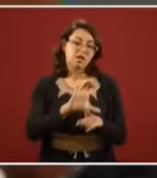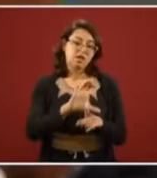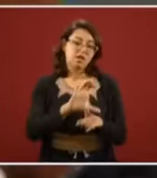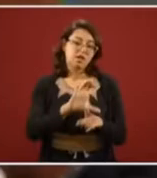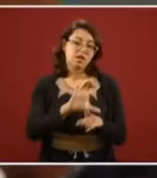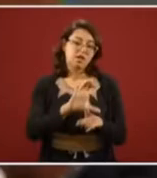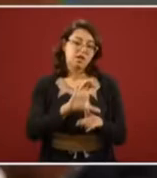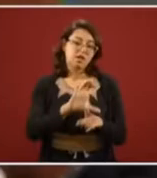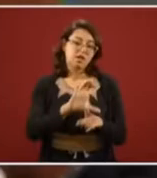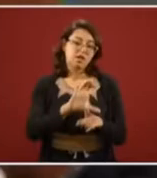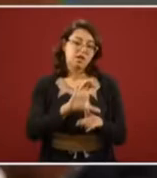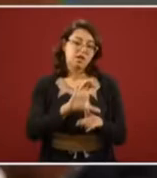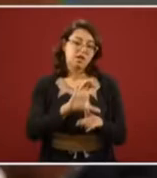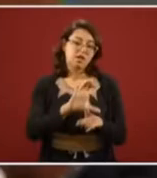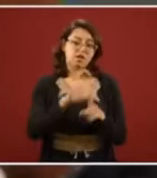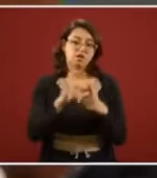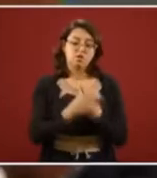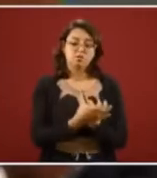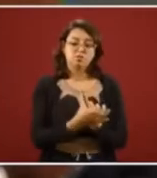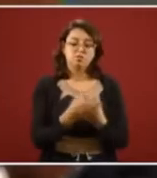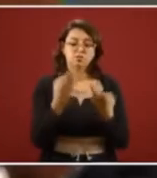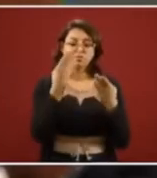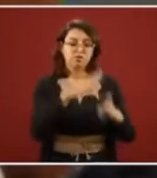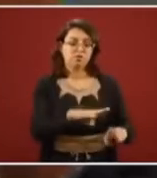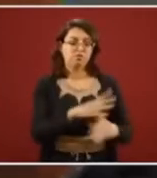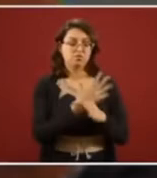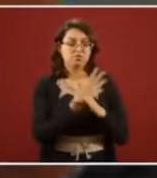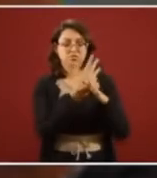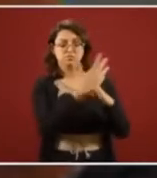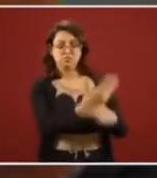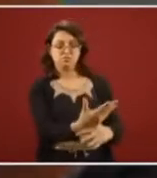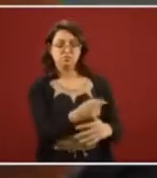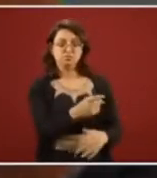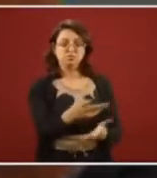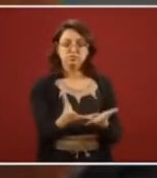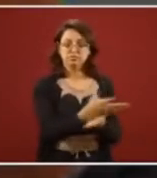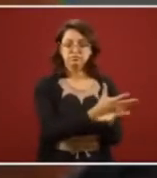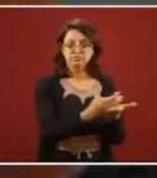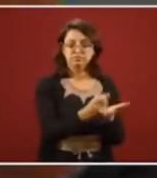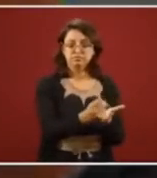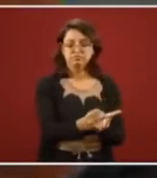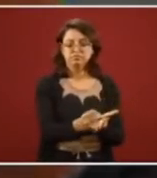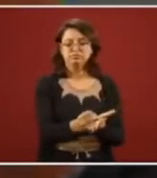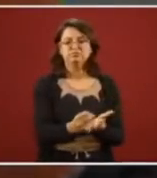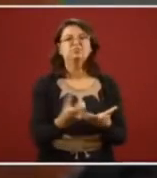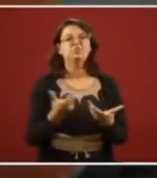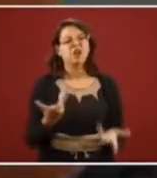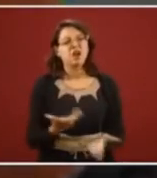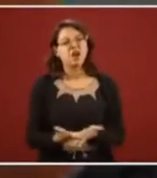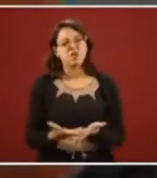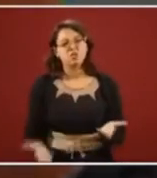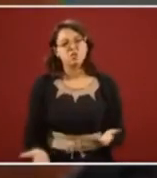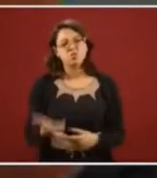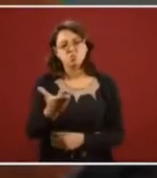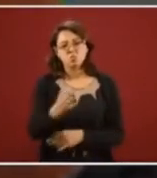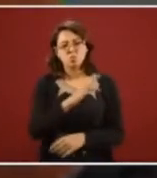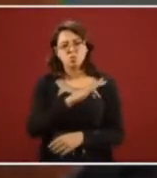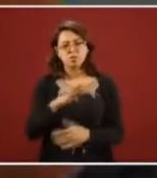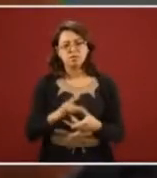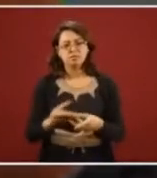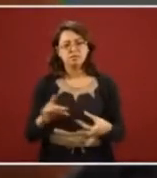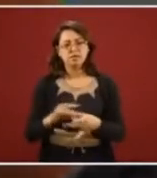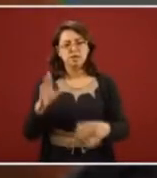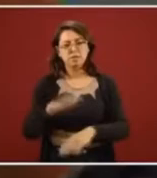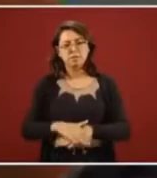corporation cuál es qué explicación le puede dar a la gente de